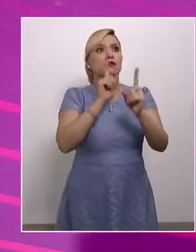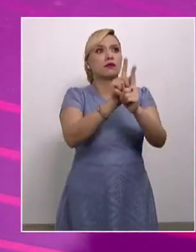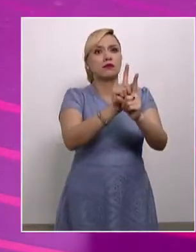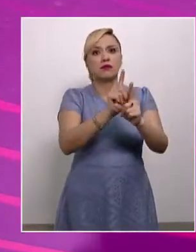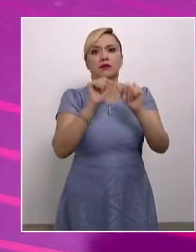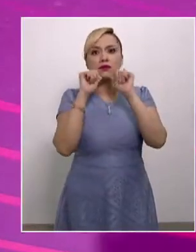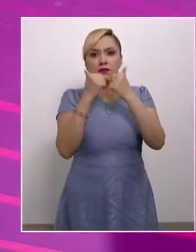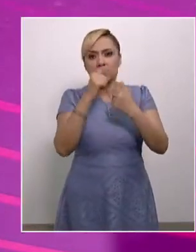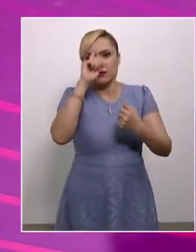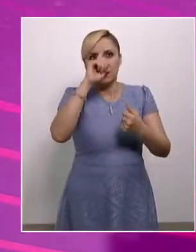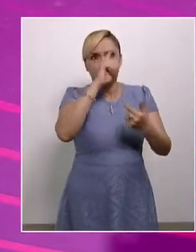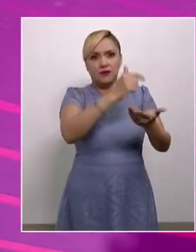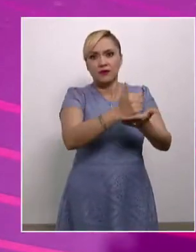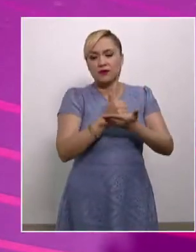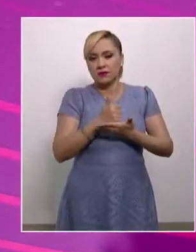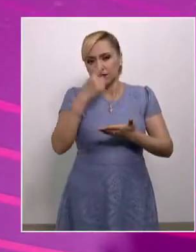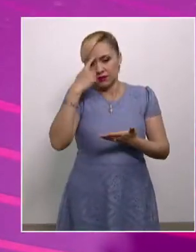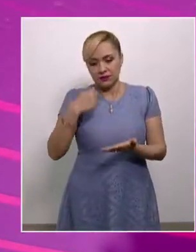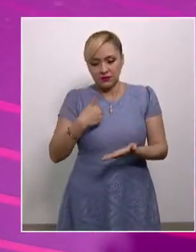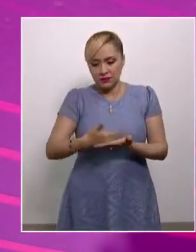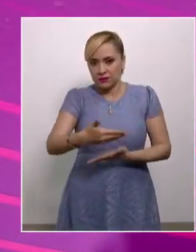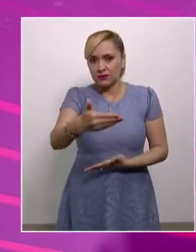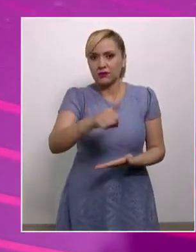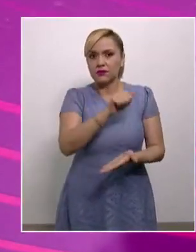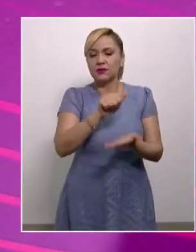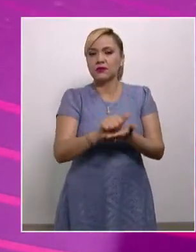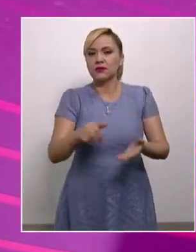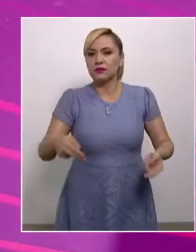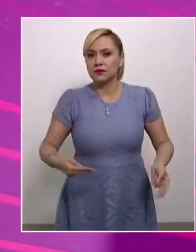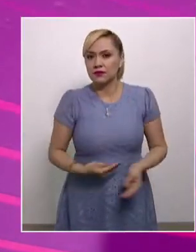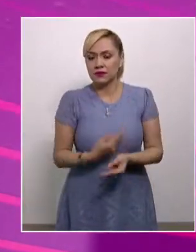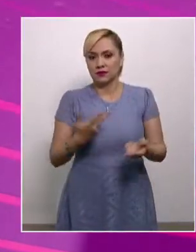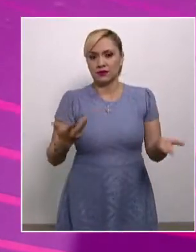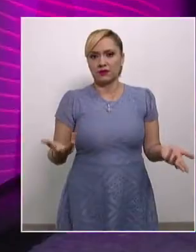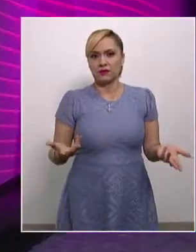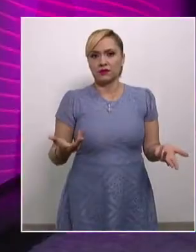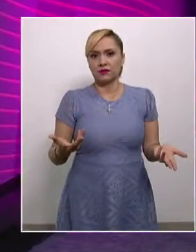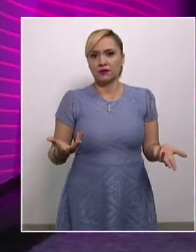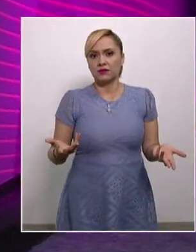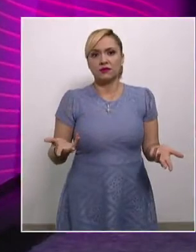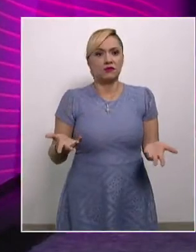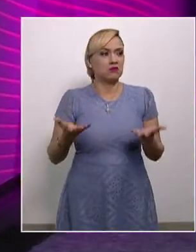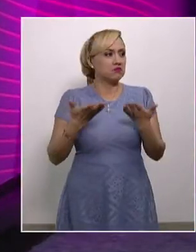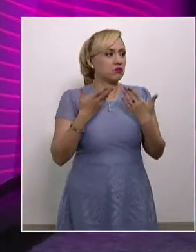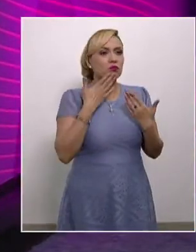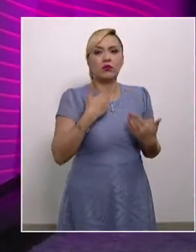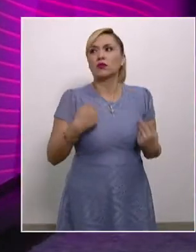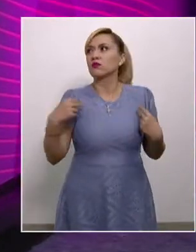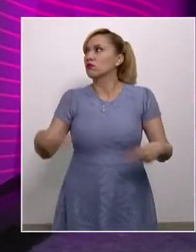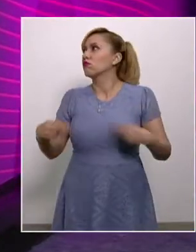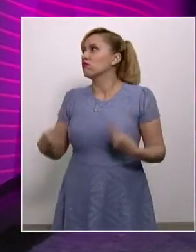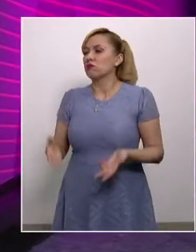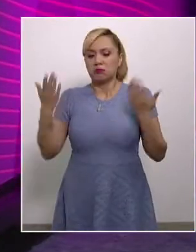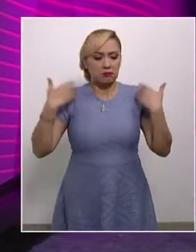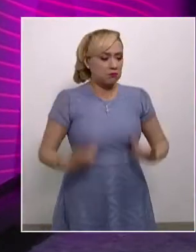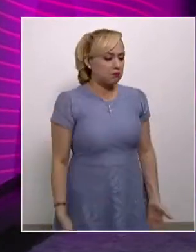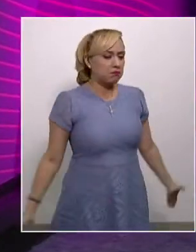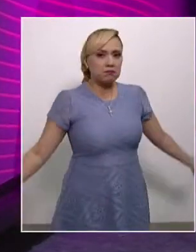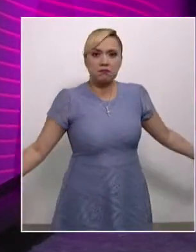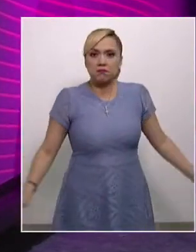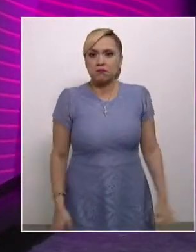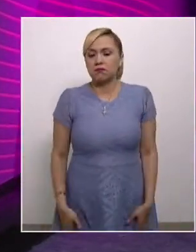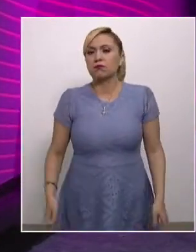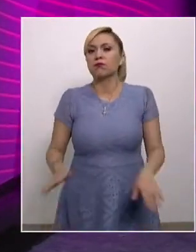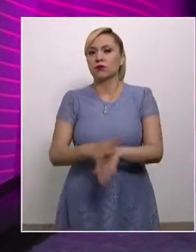asesoren para poderte hacer de un documento de identidad. Eres los nadie, dicen por ahí, ¿no? O sea, no existes, que por eso se han